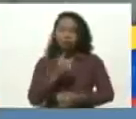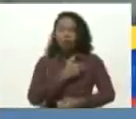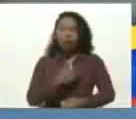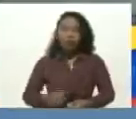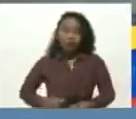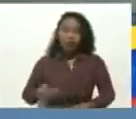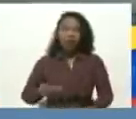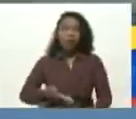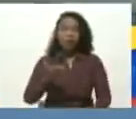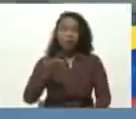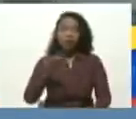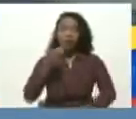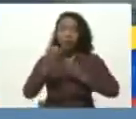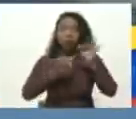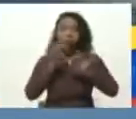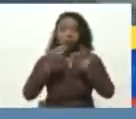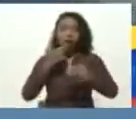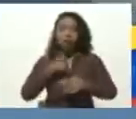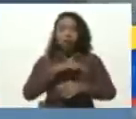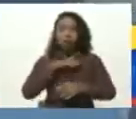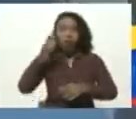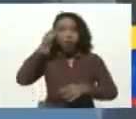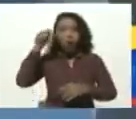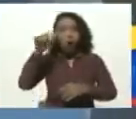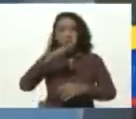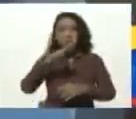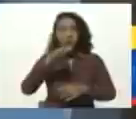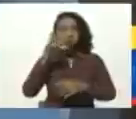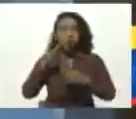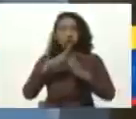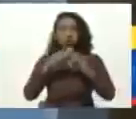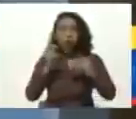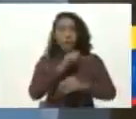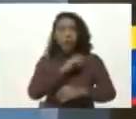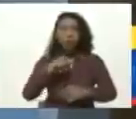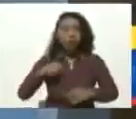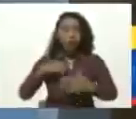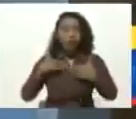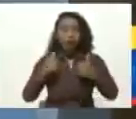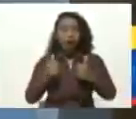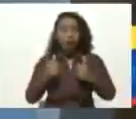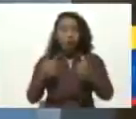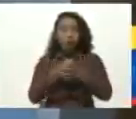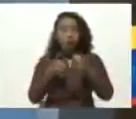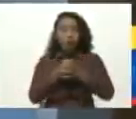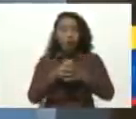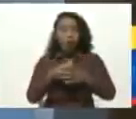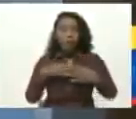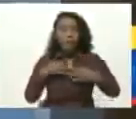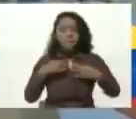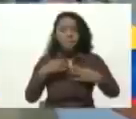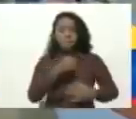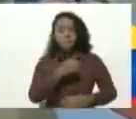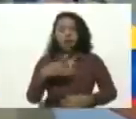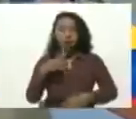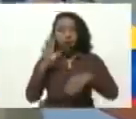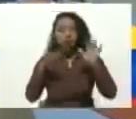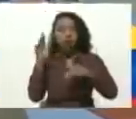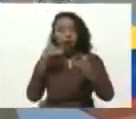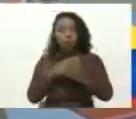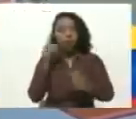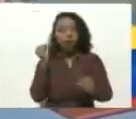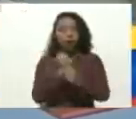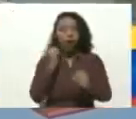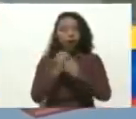importante también explicarle a todo nuestro pueblo, todo este personal ejército de batas blancas en el estado, 14.000 trabajadores en el área de